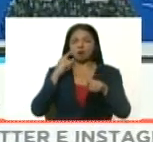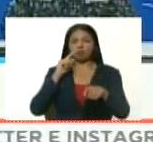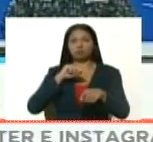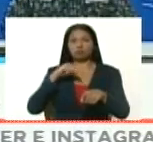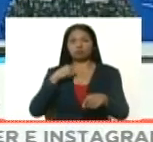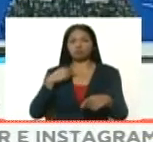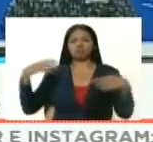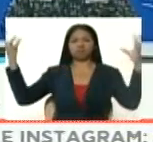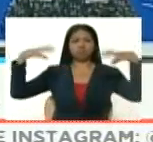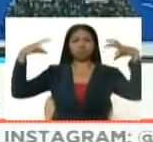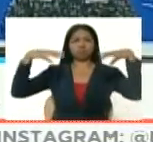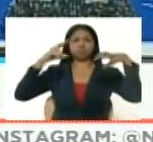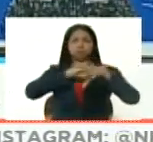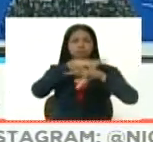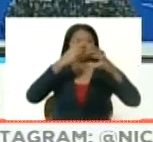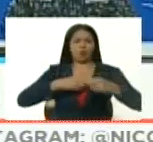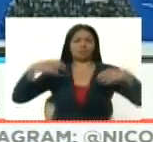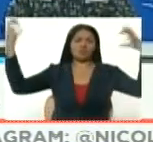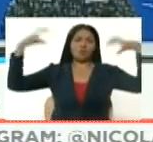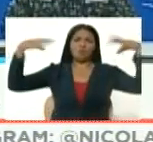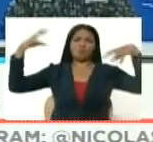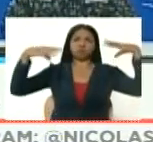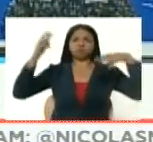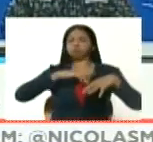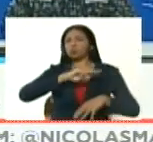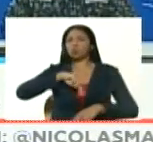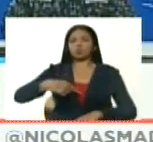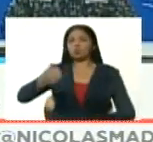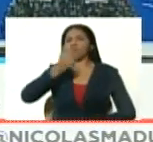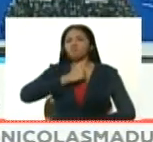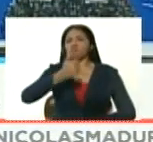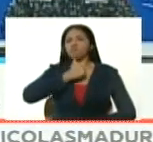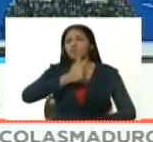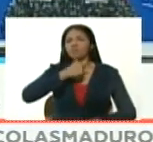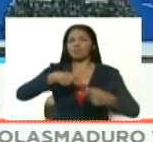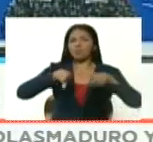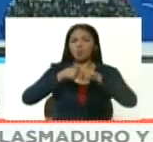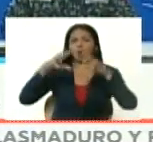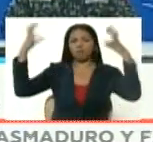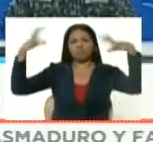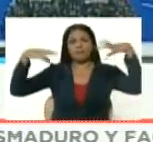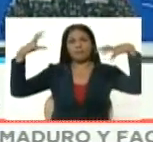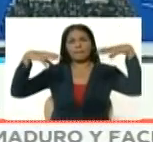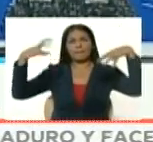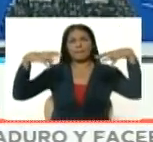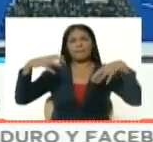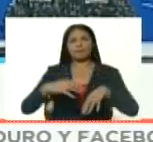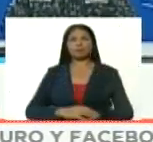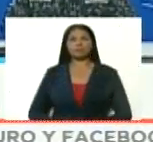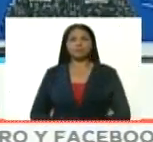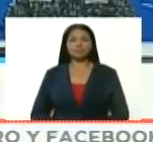un palo de agua ahí. Bueno, aguantemos el palo de agua, pues.